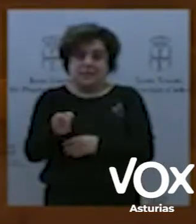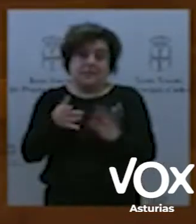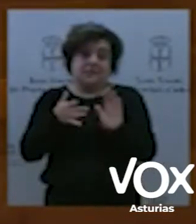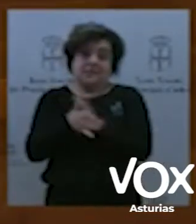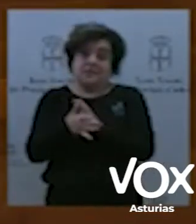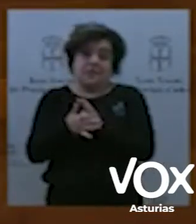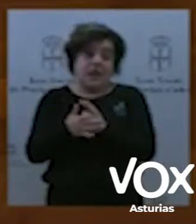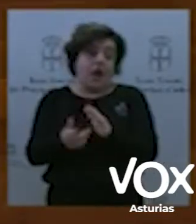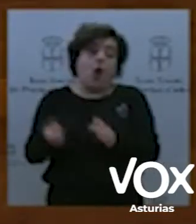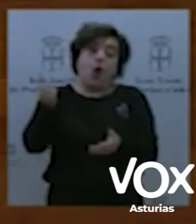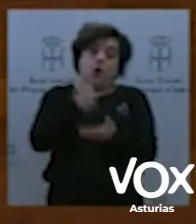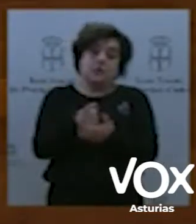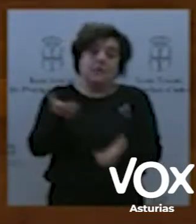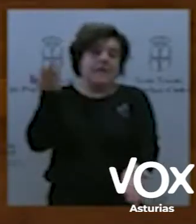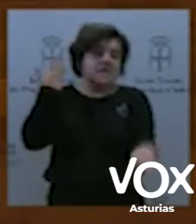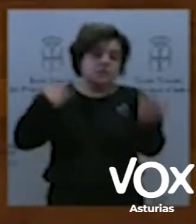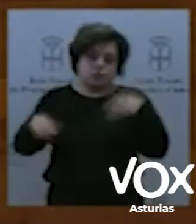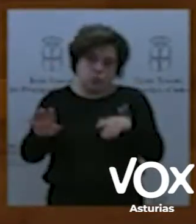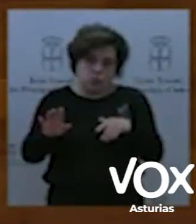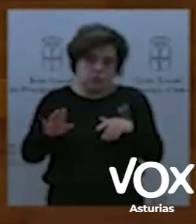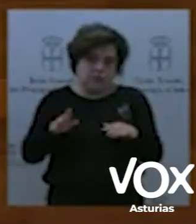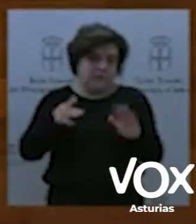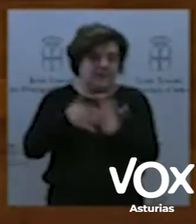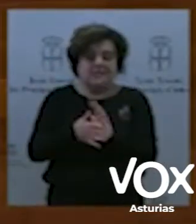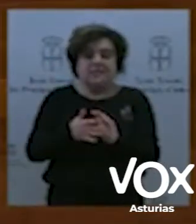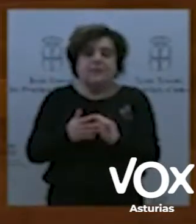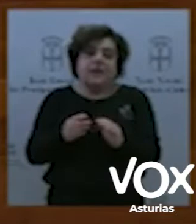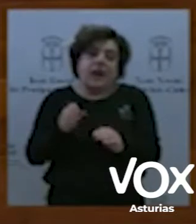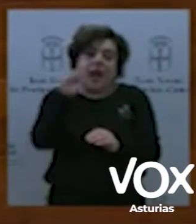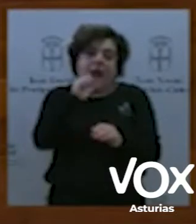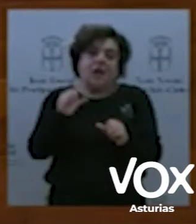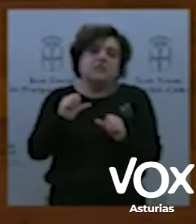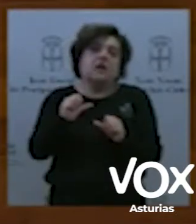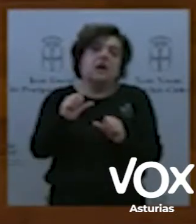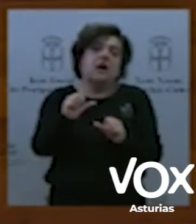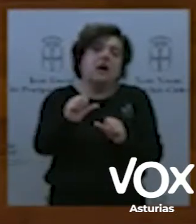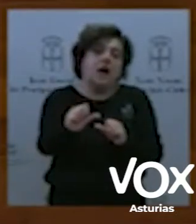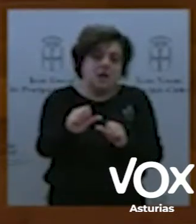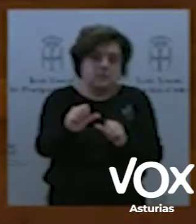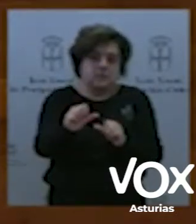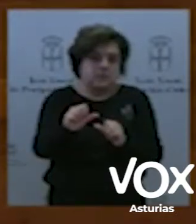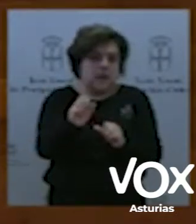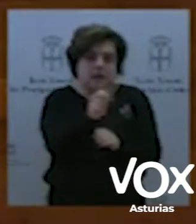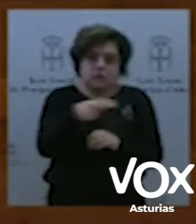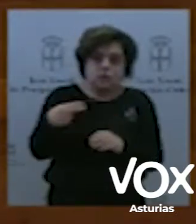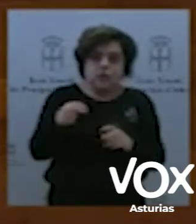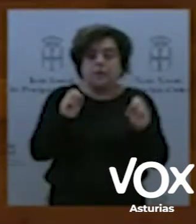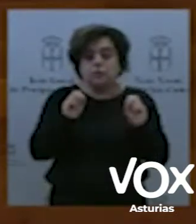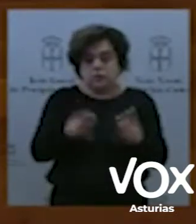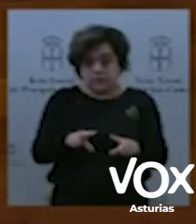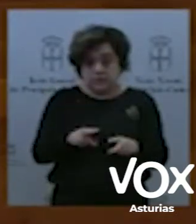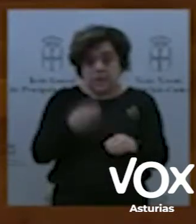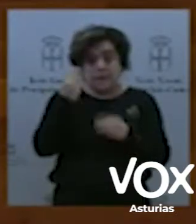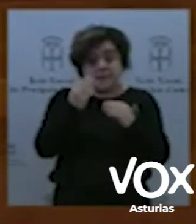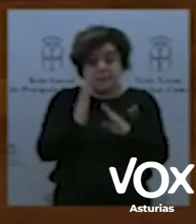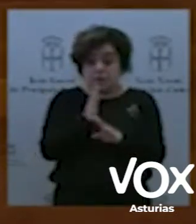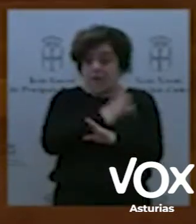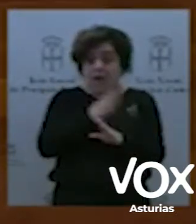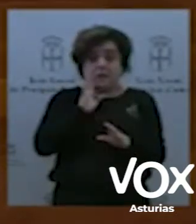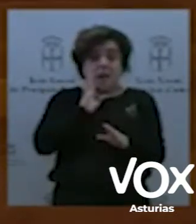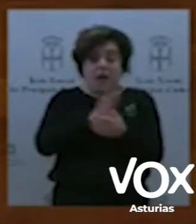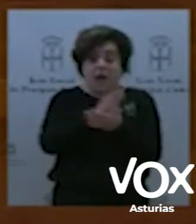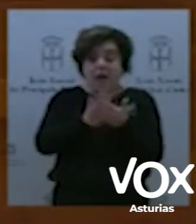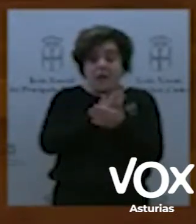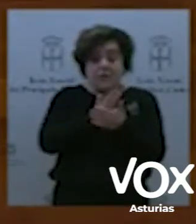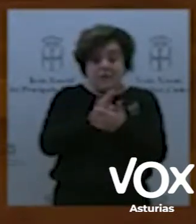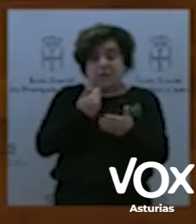vez pasen los años sin resultado. Creemos que con todo lo anterior estaría suficiente y justificado nuestro voto particular, pero es que